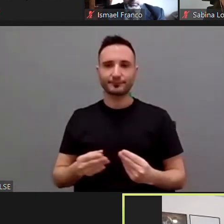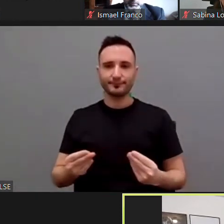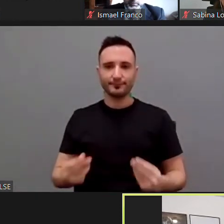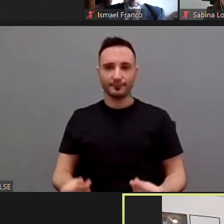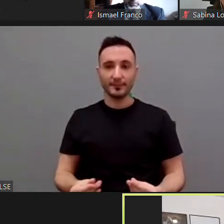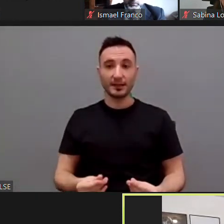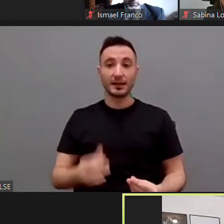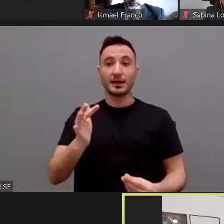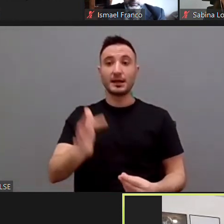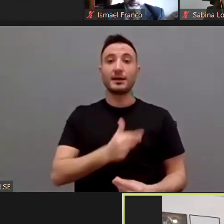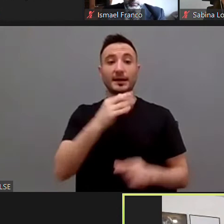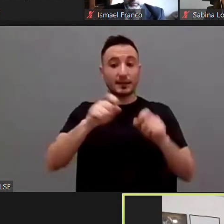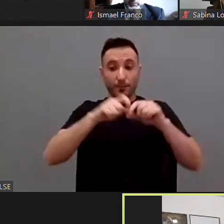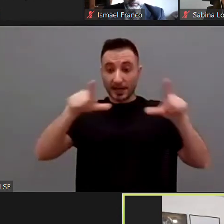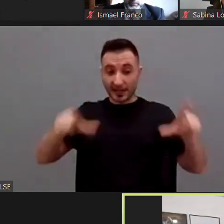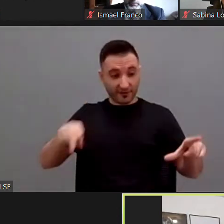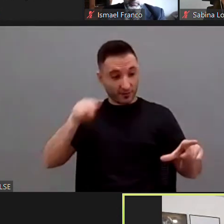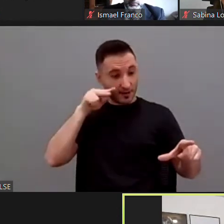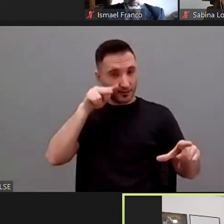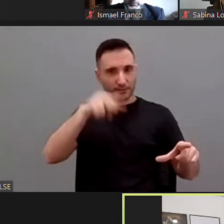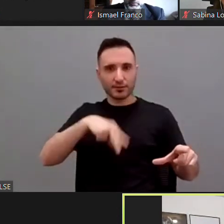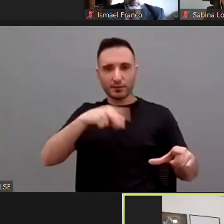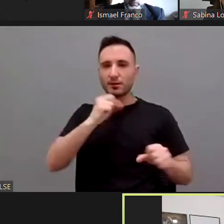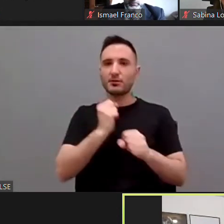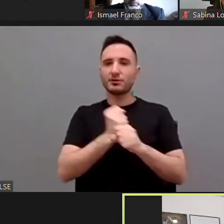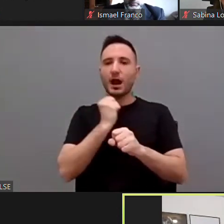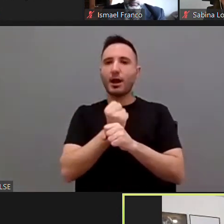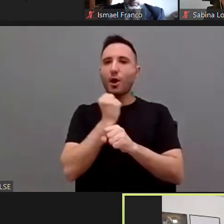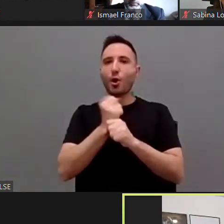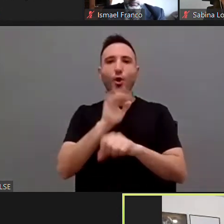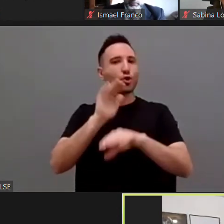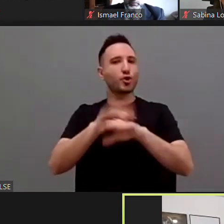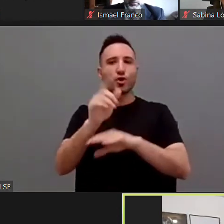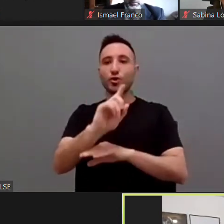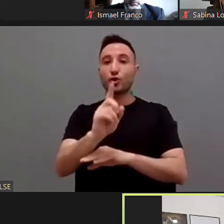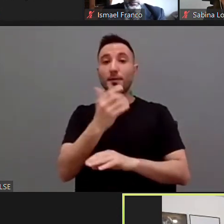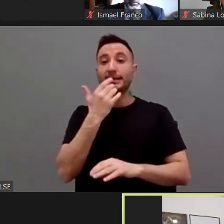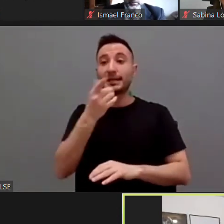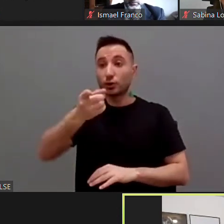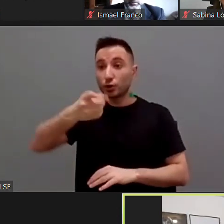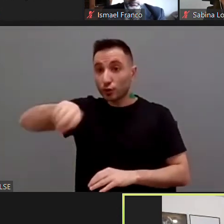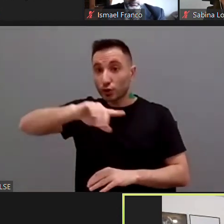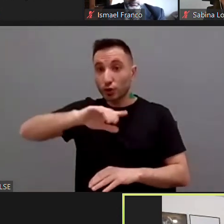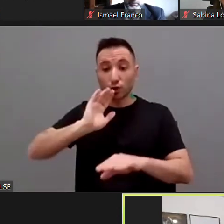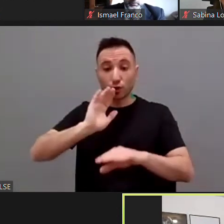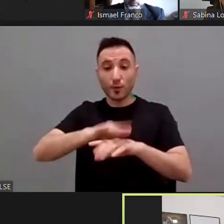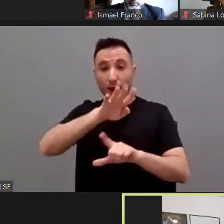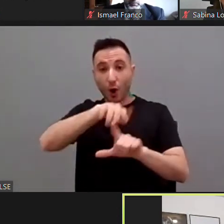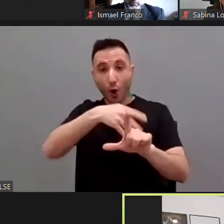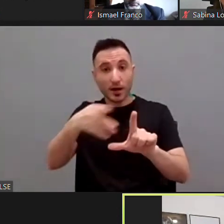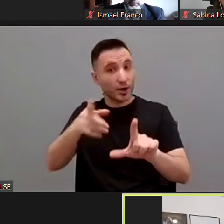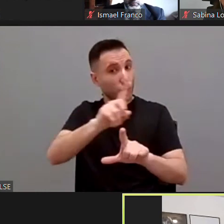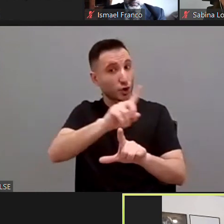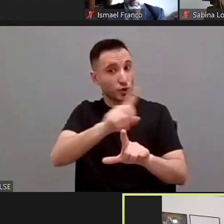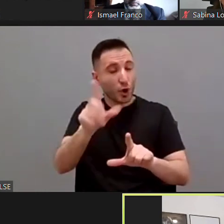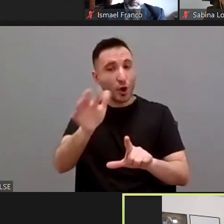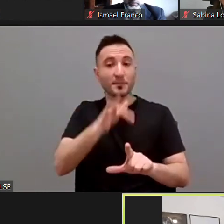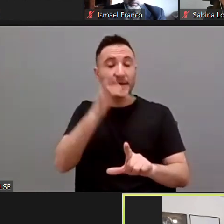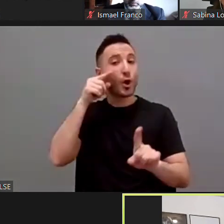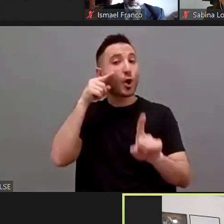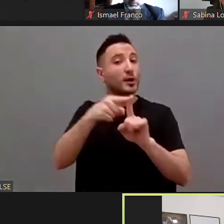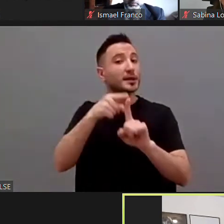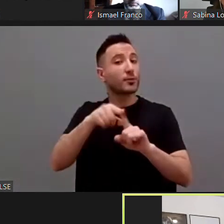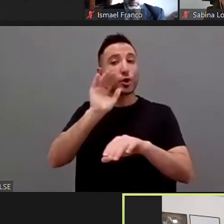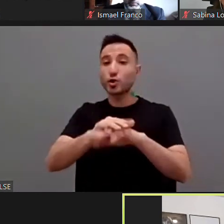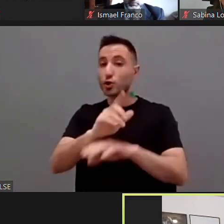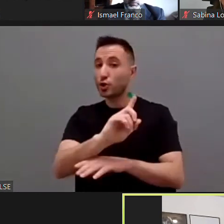viendo en la plataforma que no estaba cumpliendo con su trabajo y que entonces si no cumplía con este horario y con estos objetivos que le habían puesto, iban a tener que